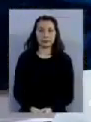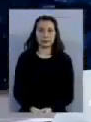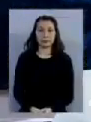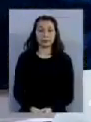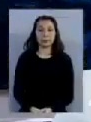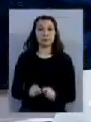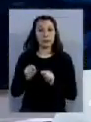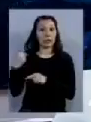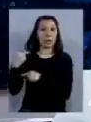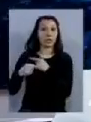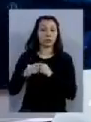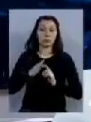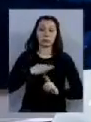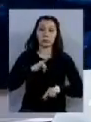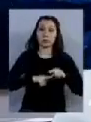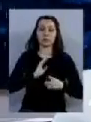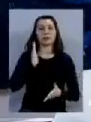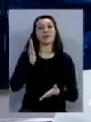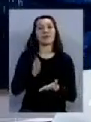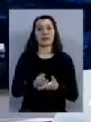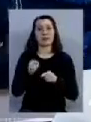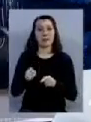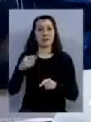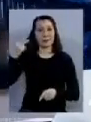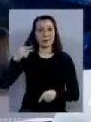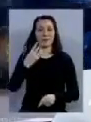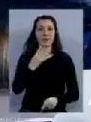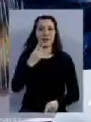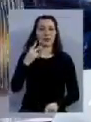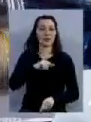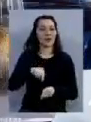Con esta historia de nuestra tierra estamos llegando al final de esta edición de 24 horas